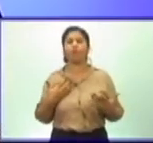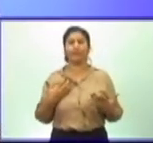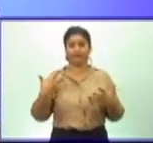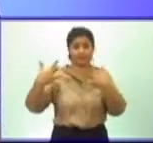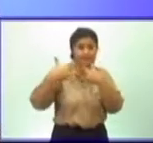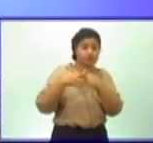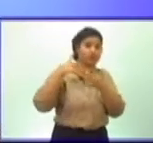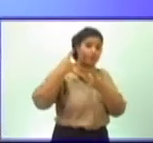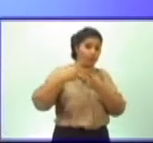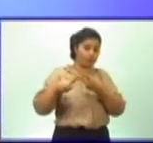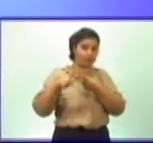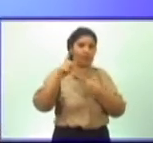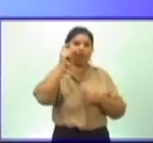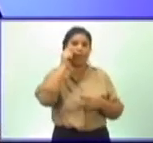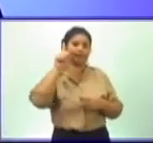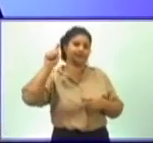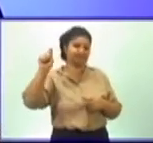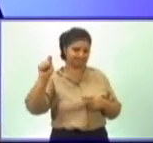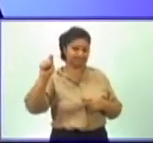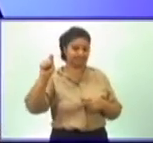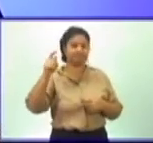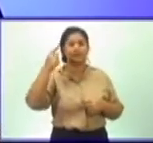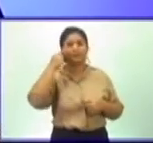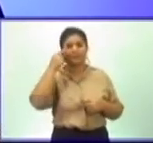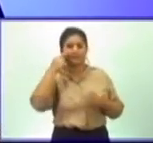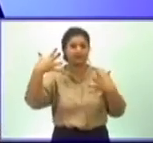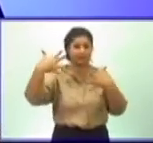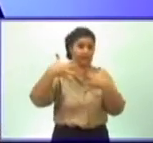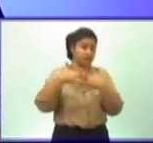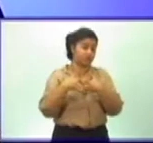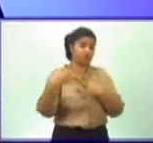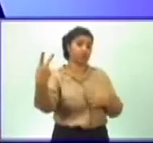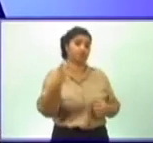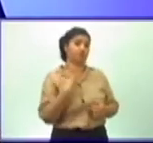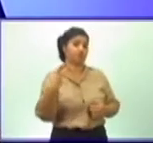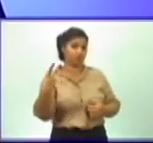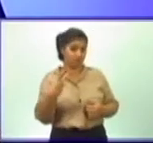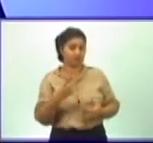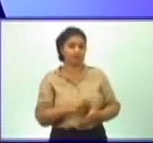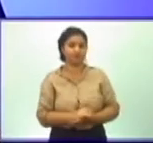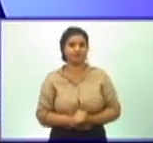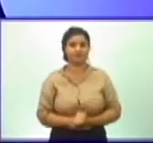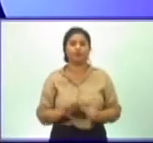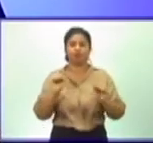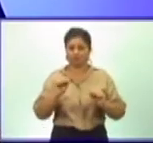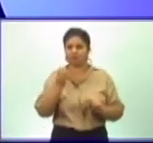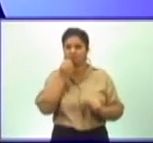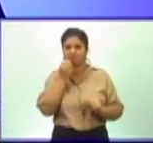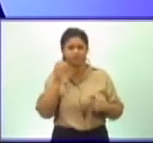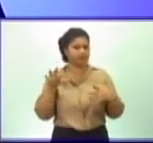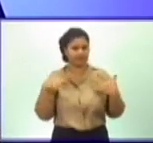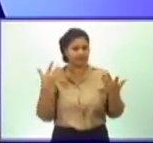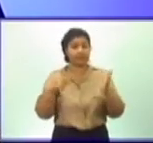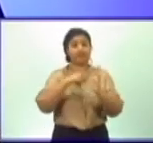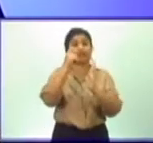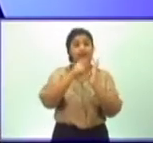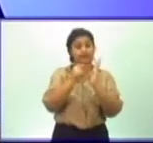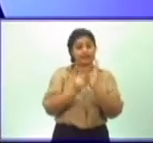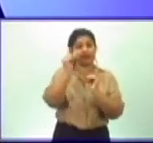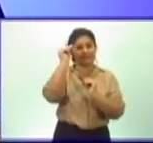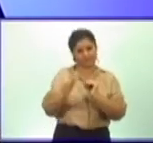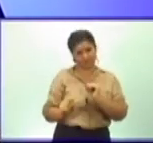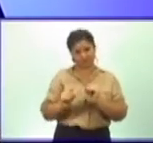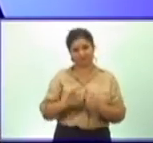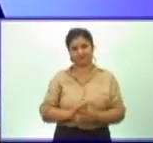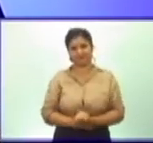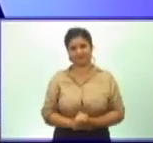partir de cada uno de estos elementos que los personajes van dando acerca de Tartufo, poder caracterizar al personaje. No necesariamente tenemos que